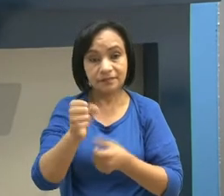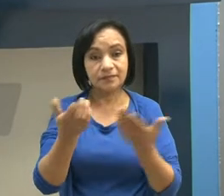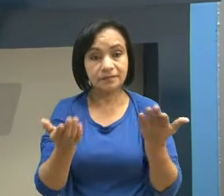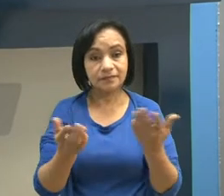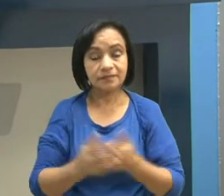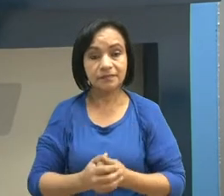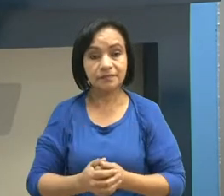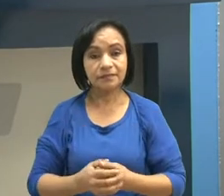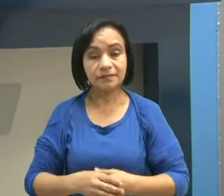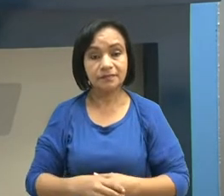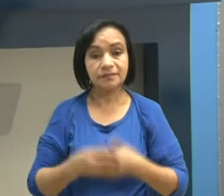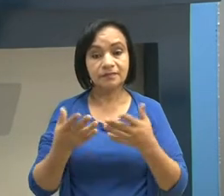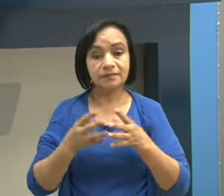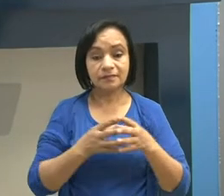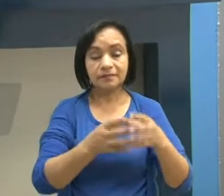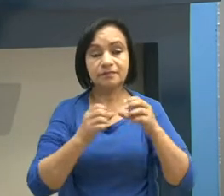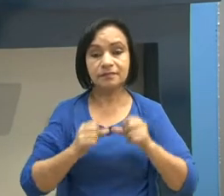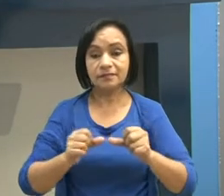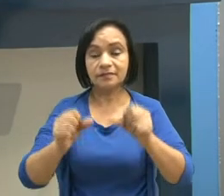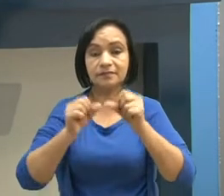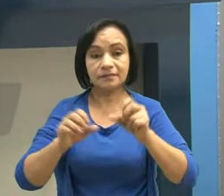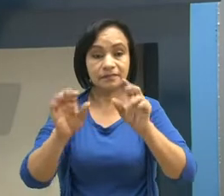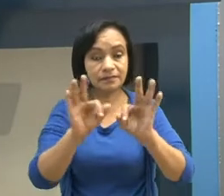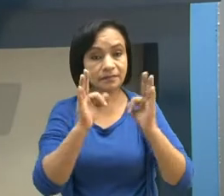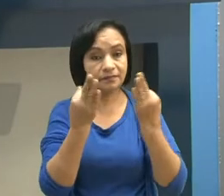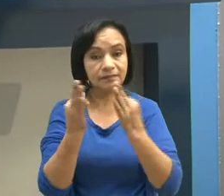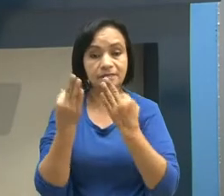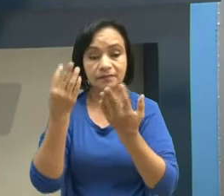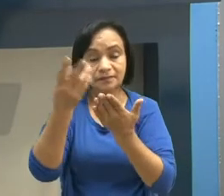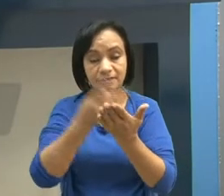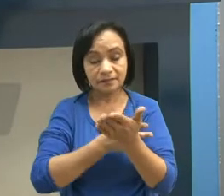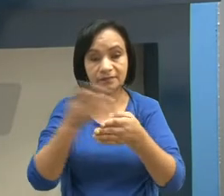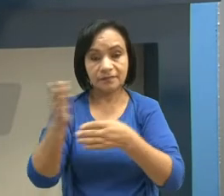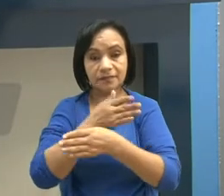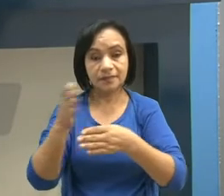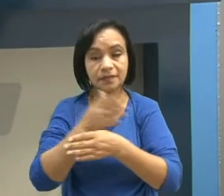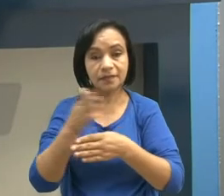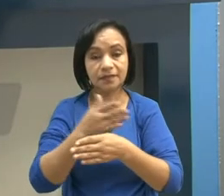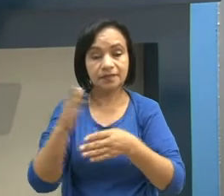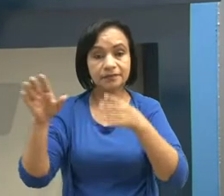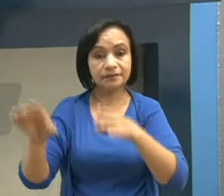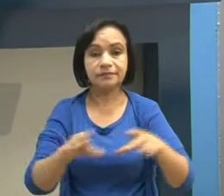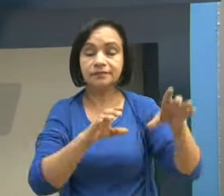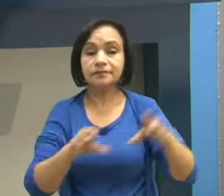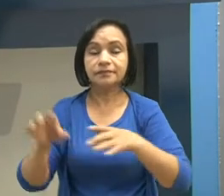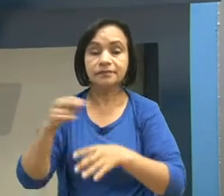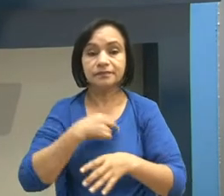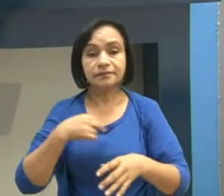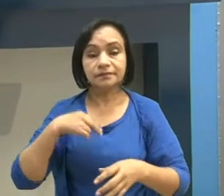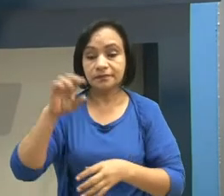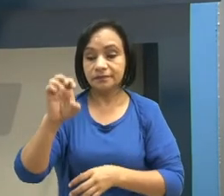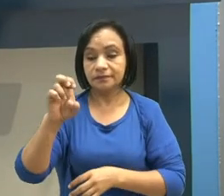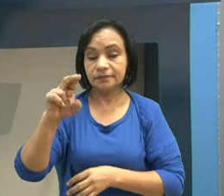esa movilización permanente que tenemos en todos nuestros proyectos, en todas las acciones que desarrolla NACAL,